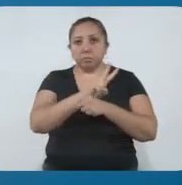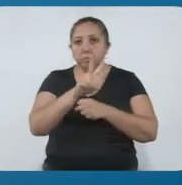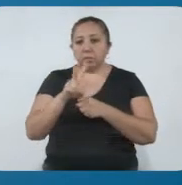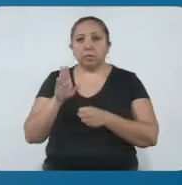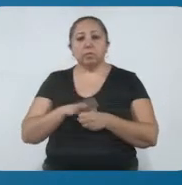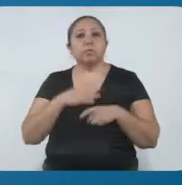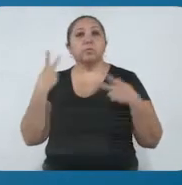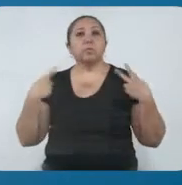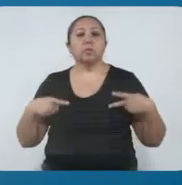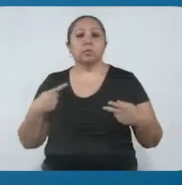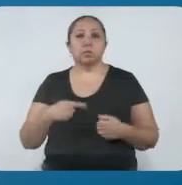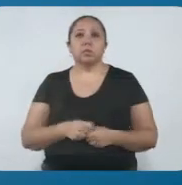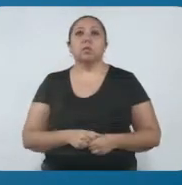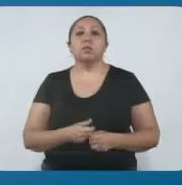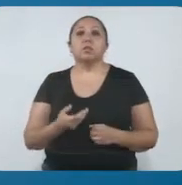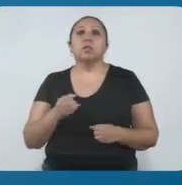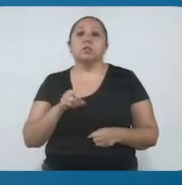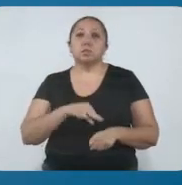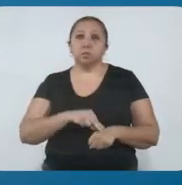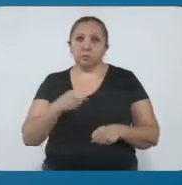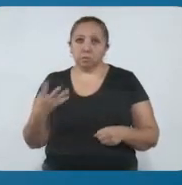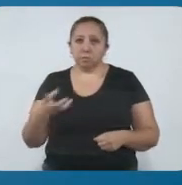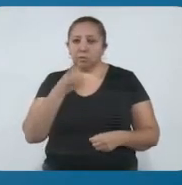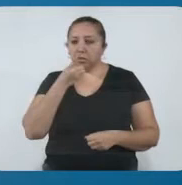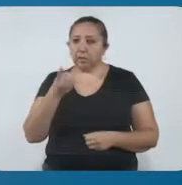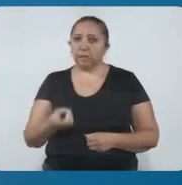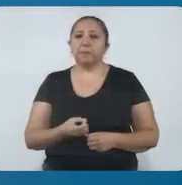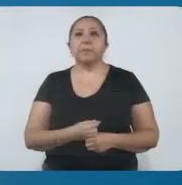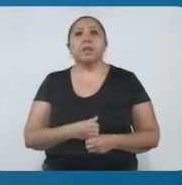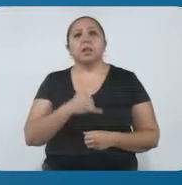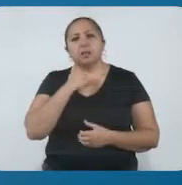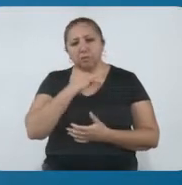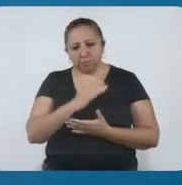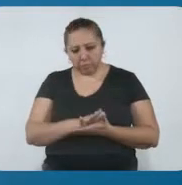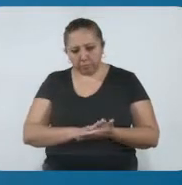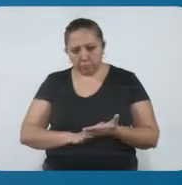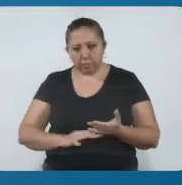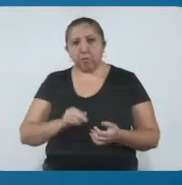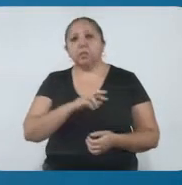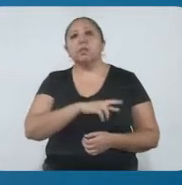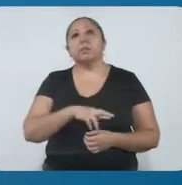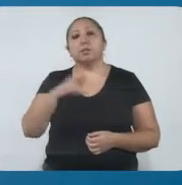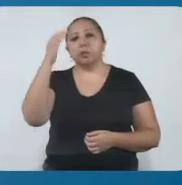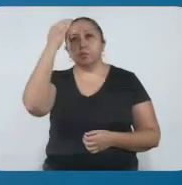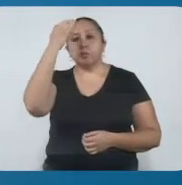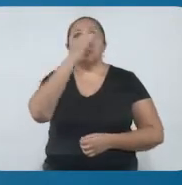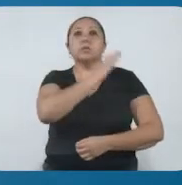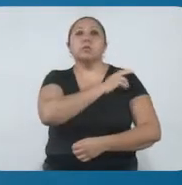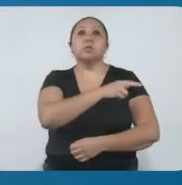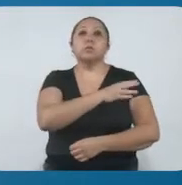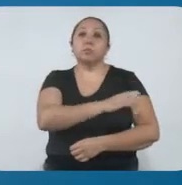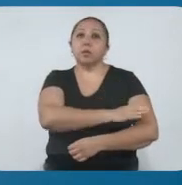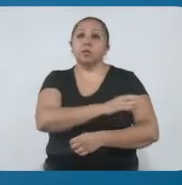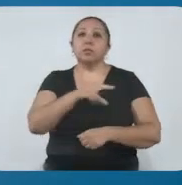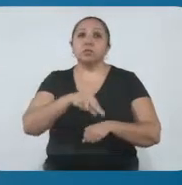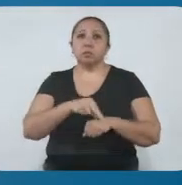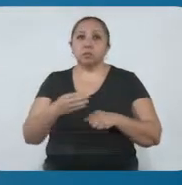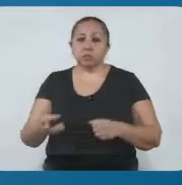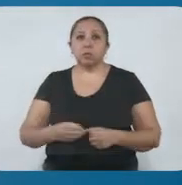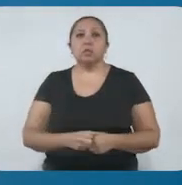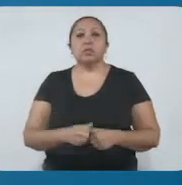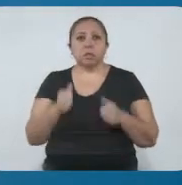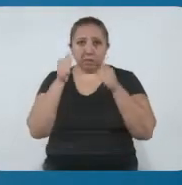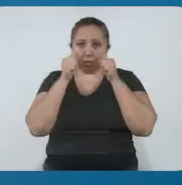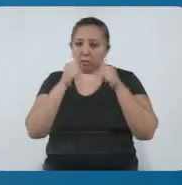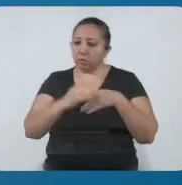estricta por personal del sector salud. Manifestamos nuestro profundo pesar y nuestro reconocimiento a nuestros compañeros que los atendieron en el hospital